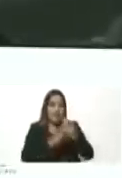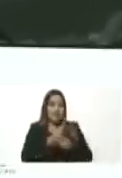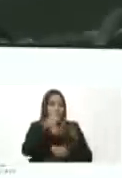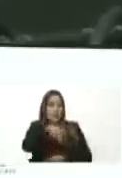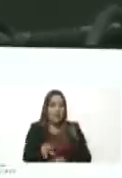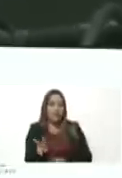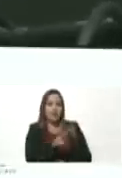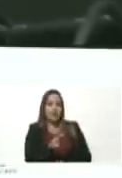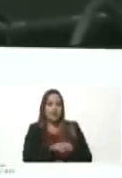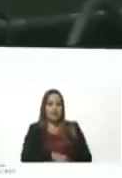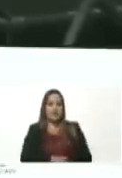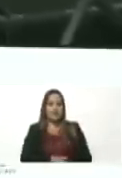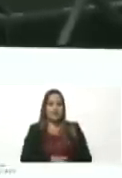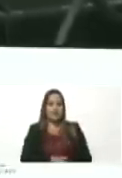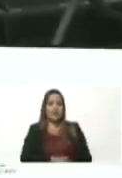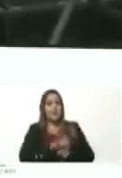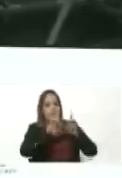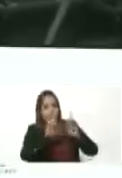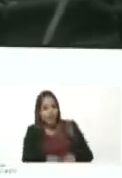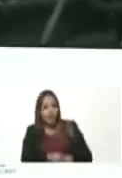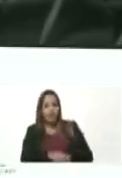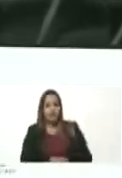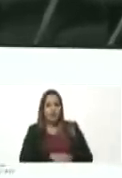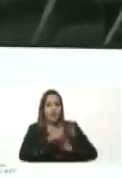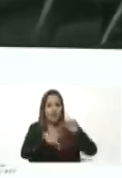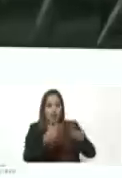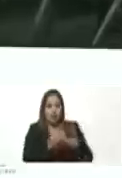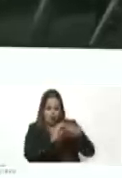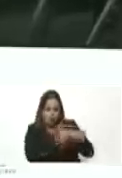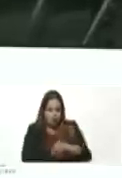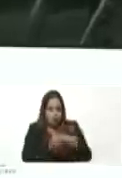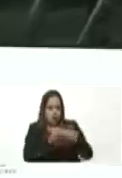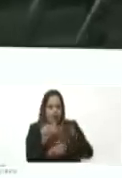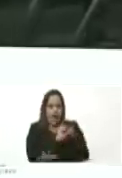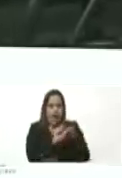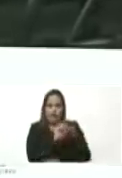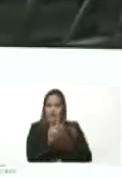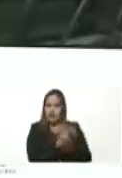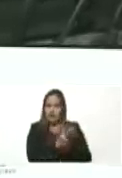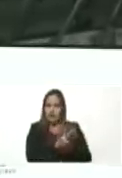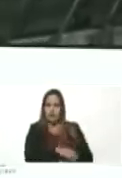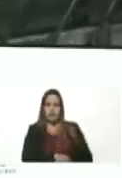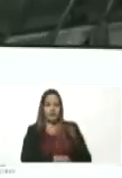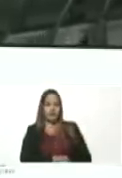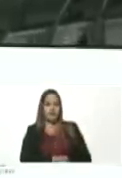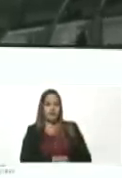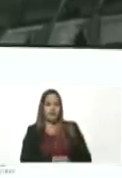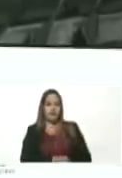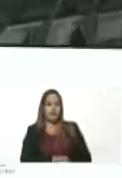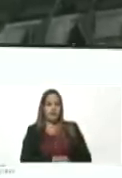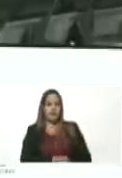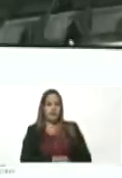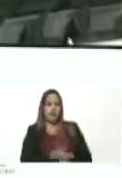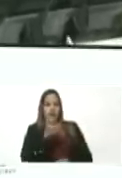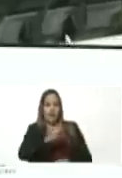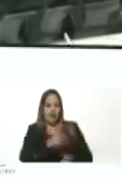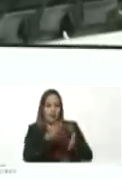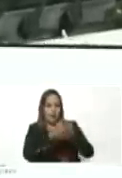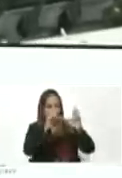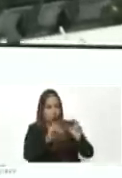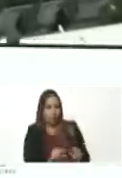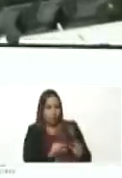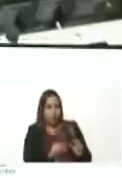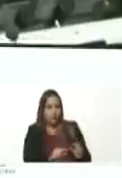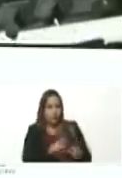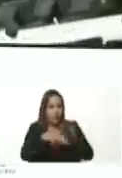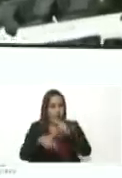Venezuela. También, una vez hechos estos vehículos aquí en Venezuela, les salga bien barato. Ya vamos a decir el